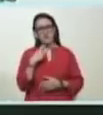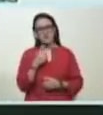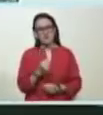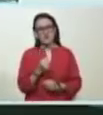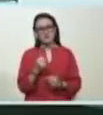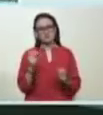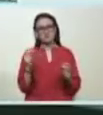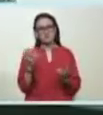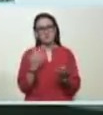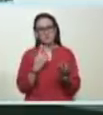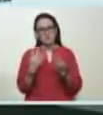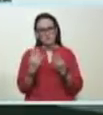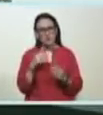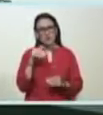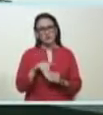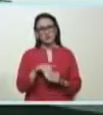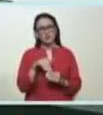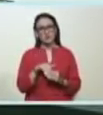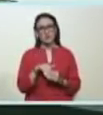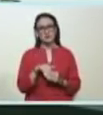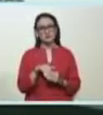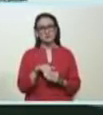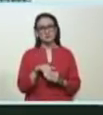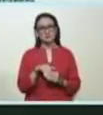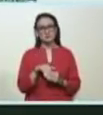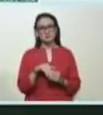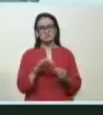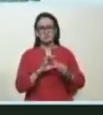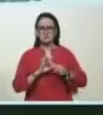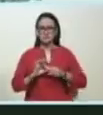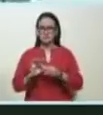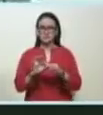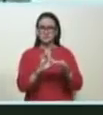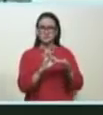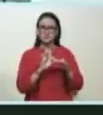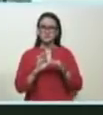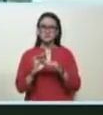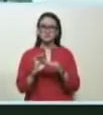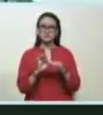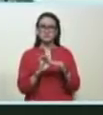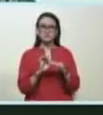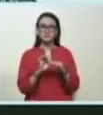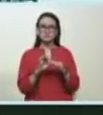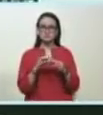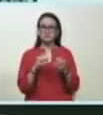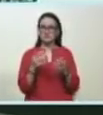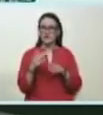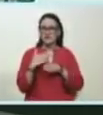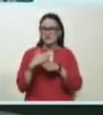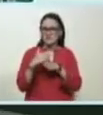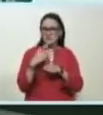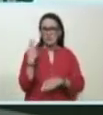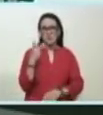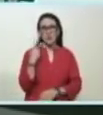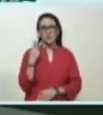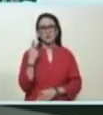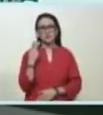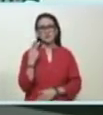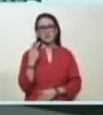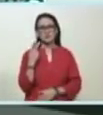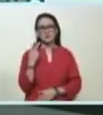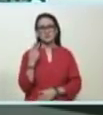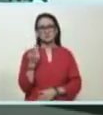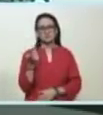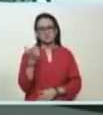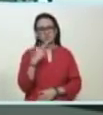en el encuentro electoral, en la construcción colectiva, incluso desde las diferencias políticas, somos